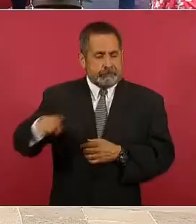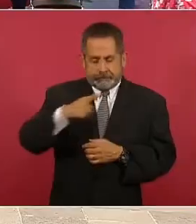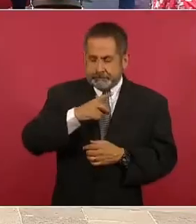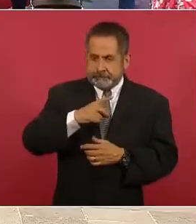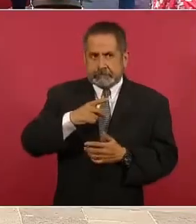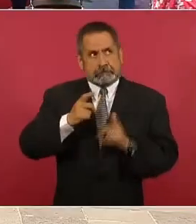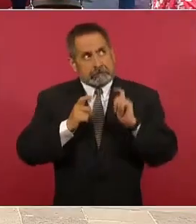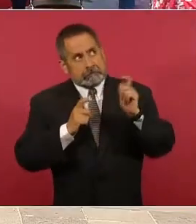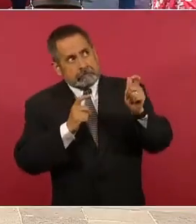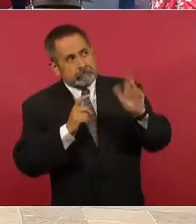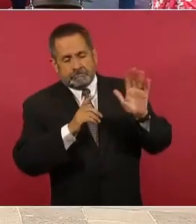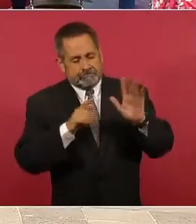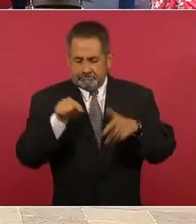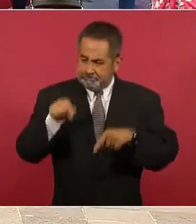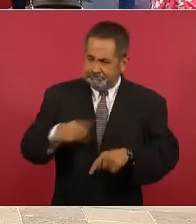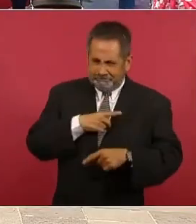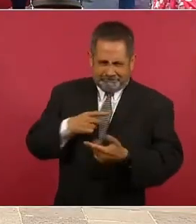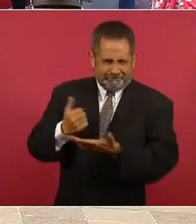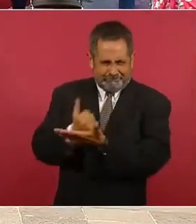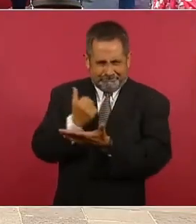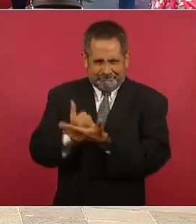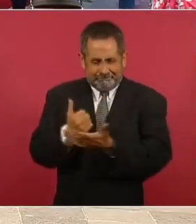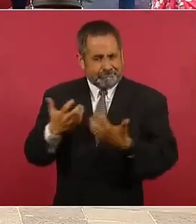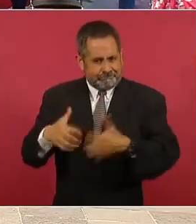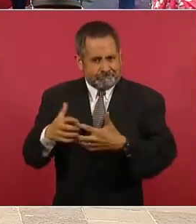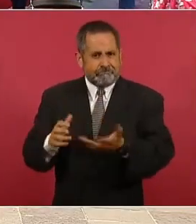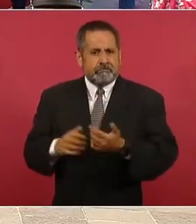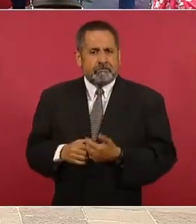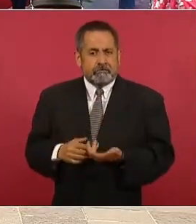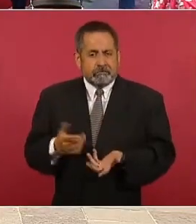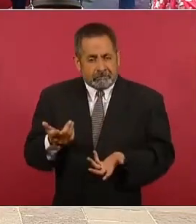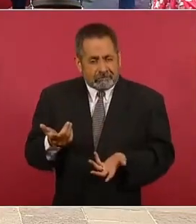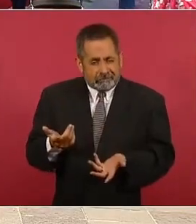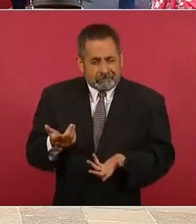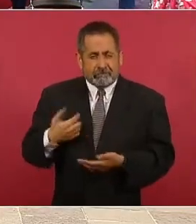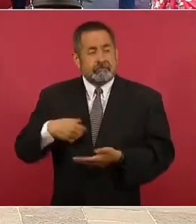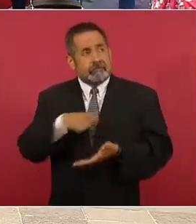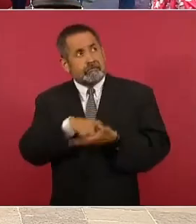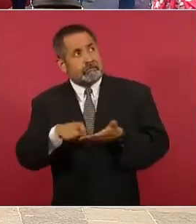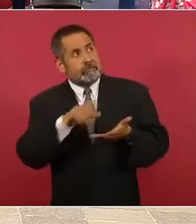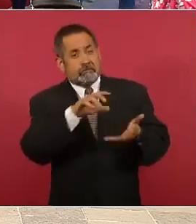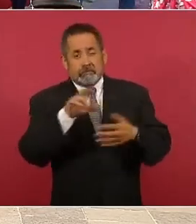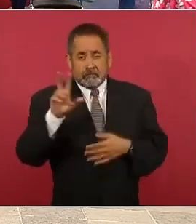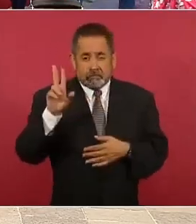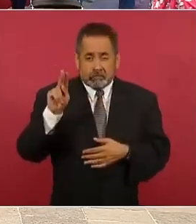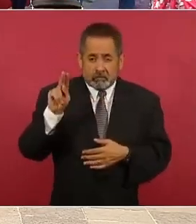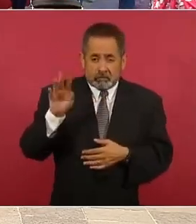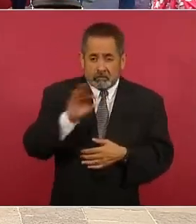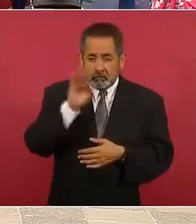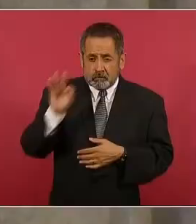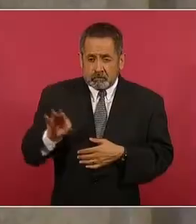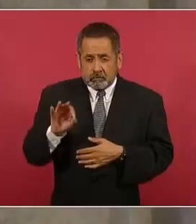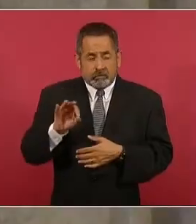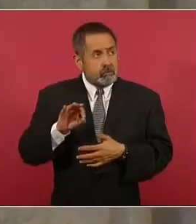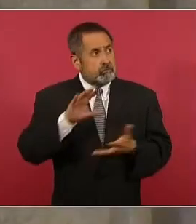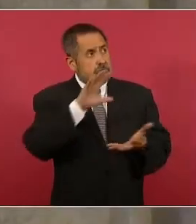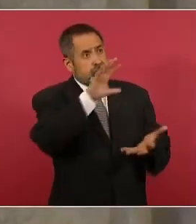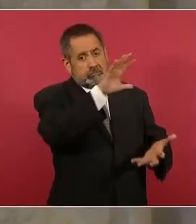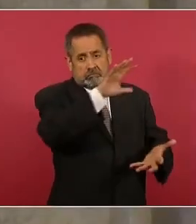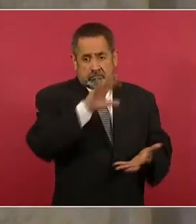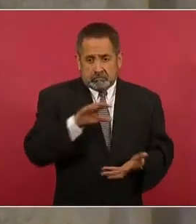deficitarios. En arroz estamos comprando el 80% de lo